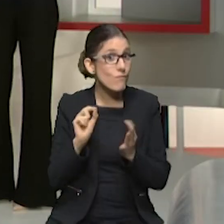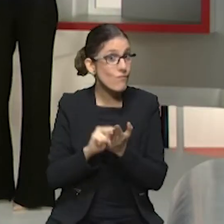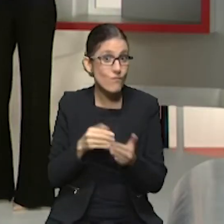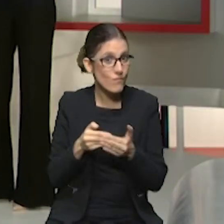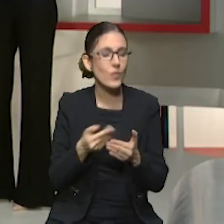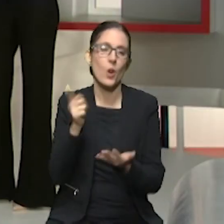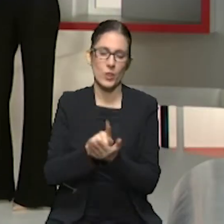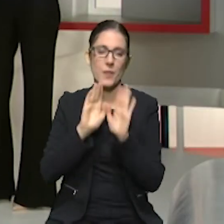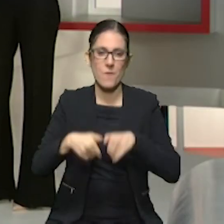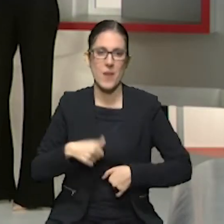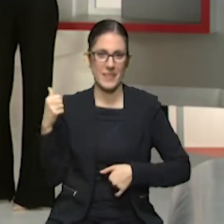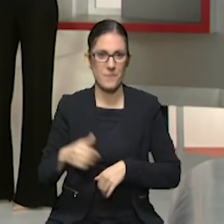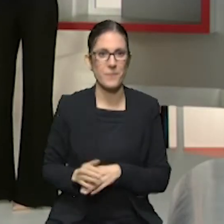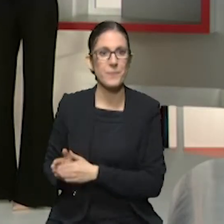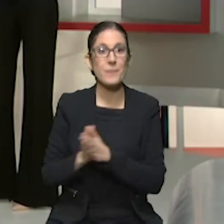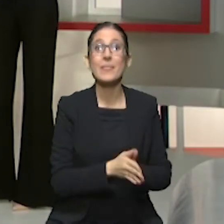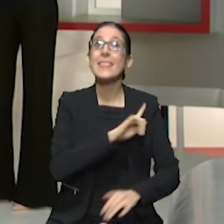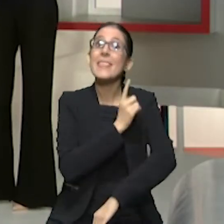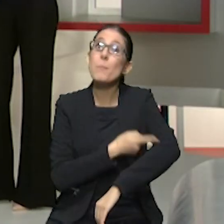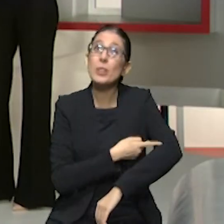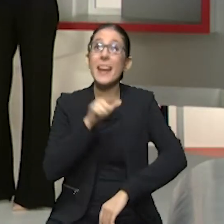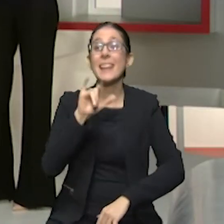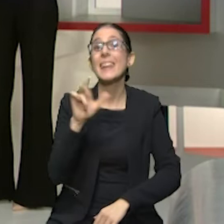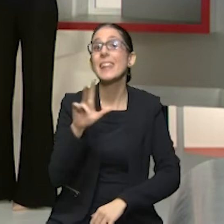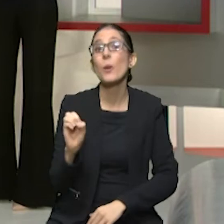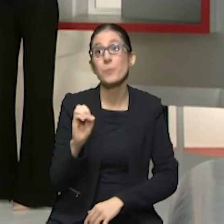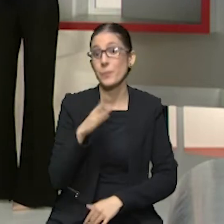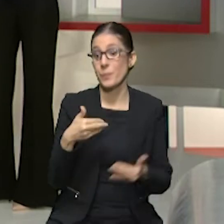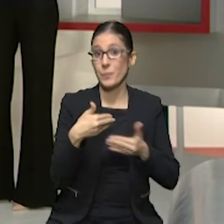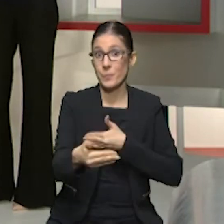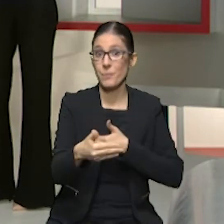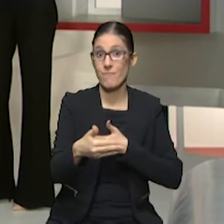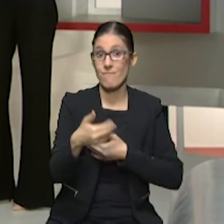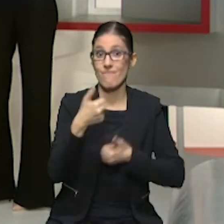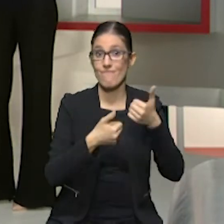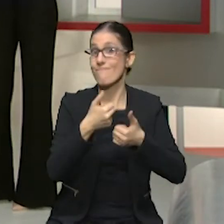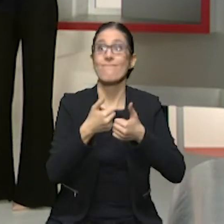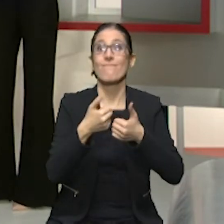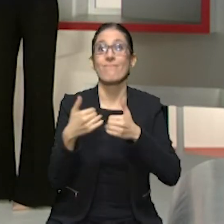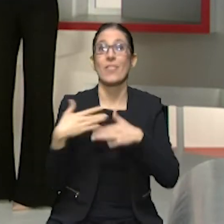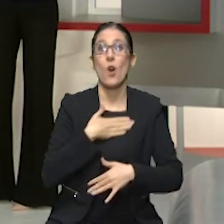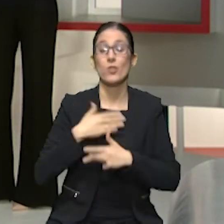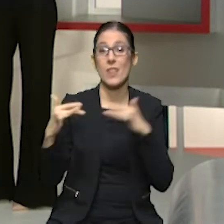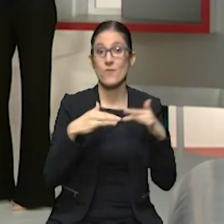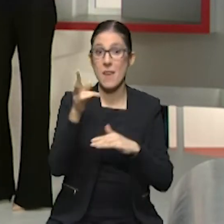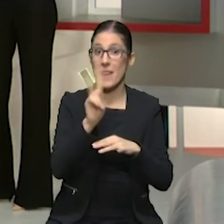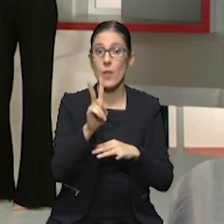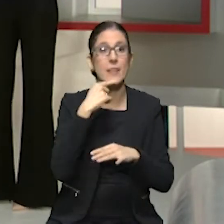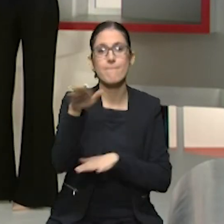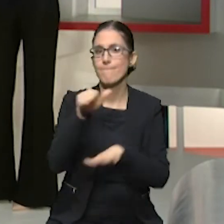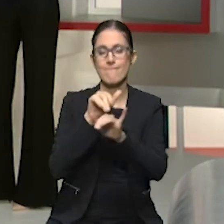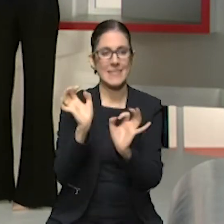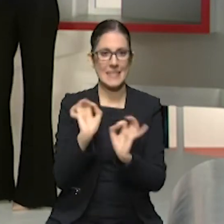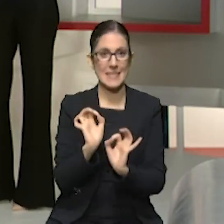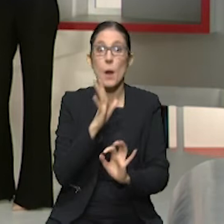Y en deportes, Lillo no entra en la convocatoria de Osasuna para el duelo de mañana en Valladolid porque está ultimando su